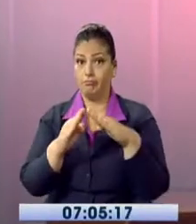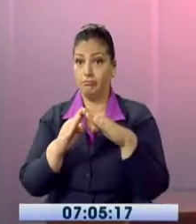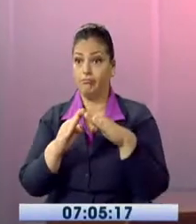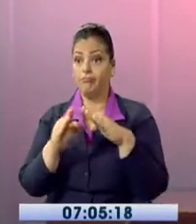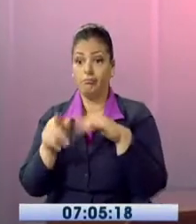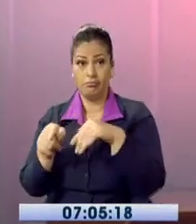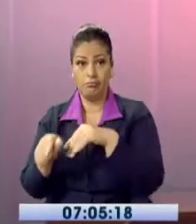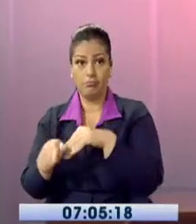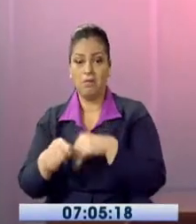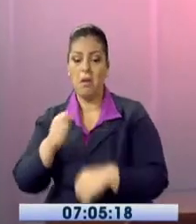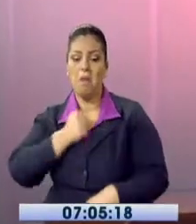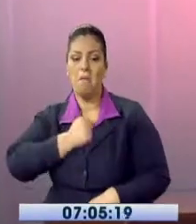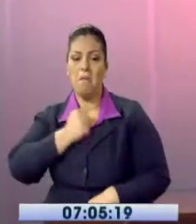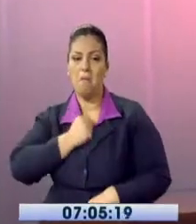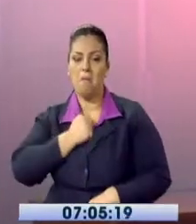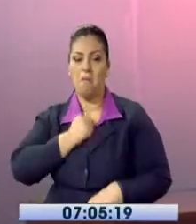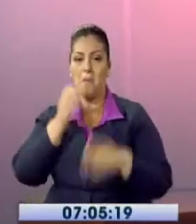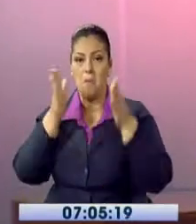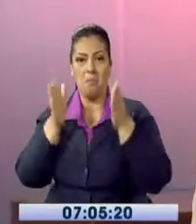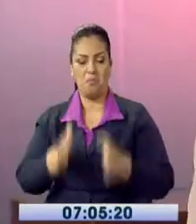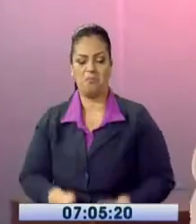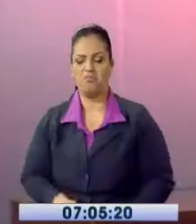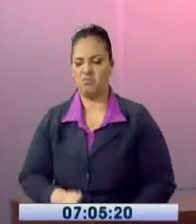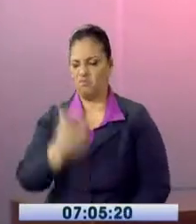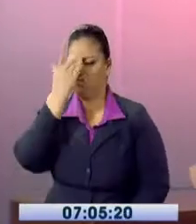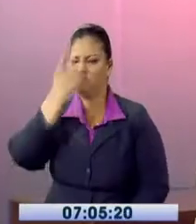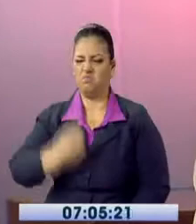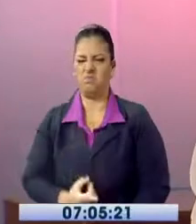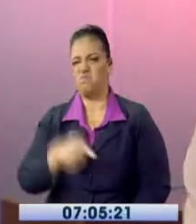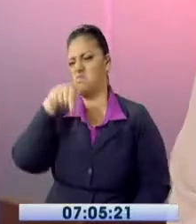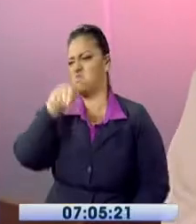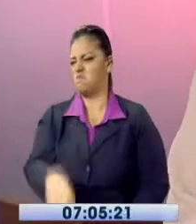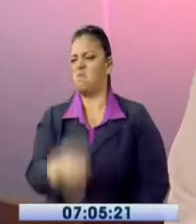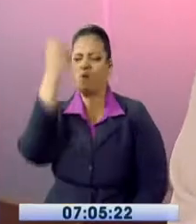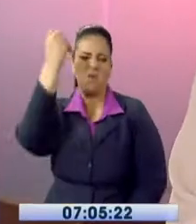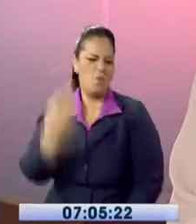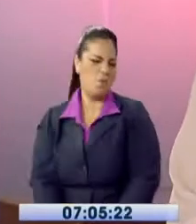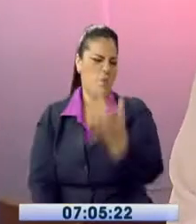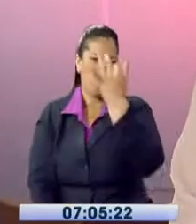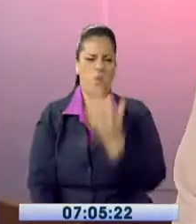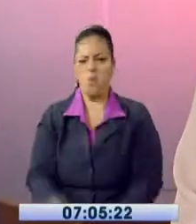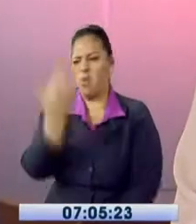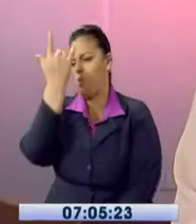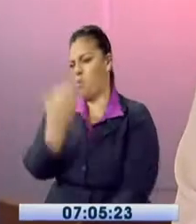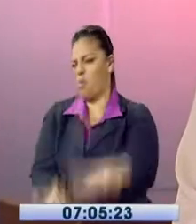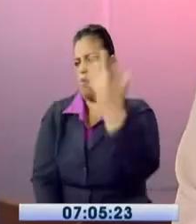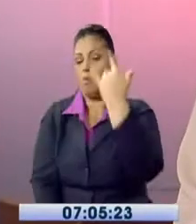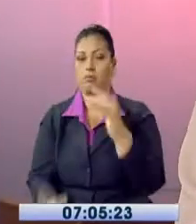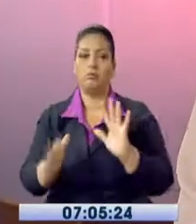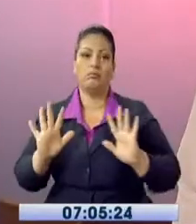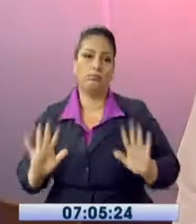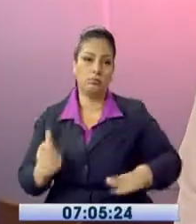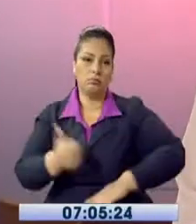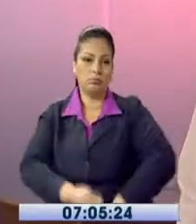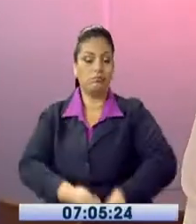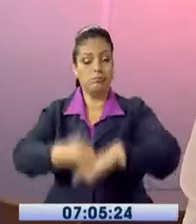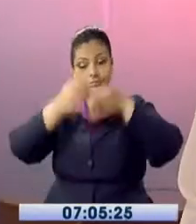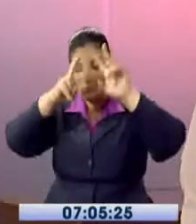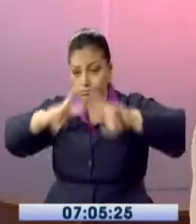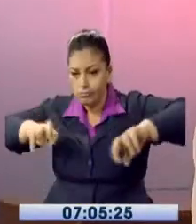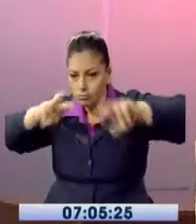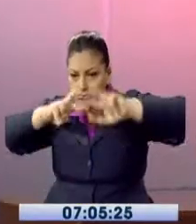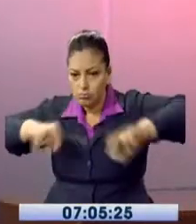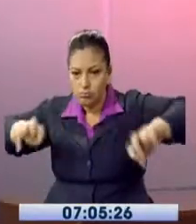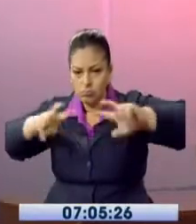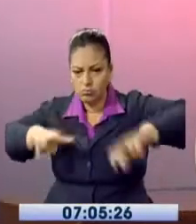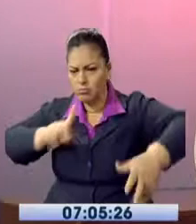denuncia grave. En todo caso, las autoridades, tras el peritaje respectivo, determinarán con precisión si ocurrió esto o el